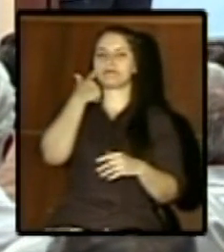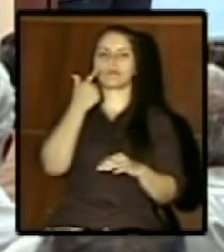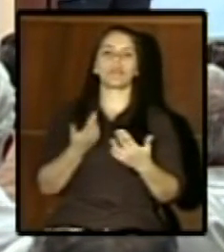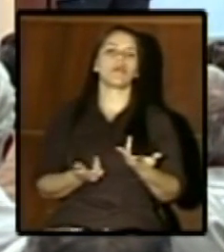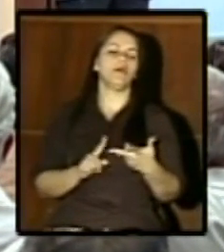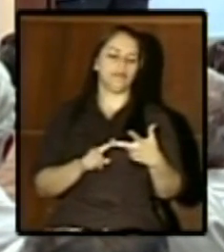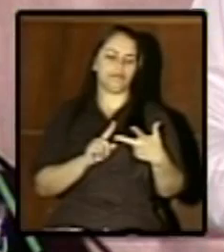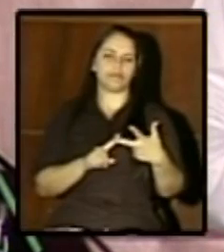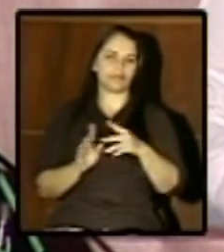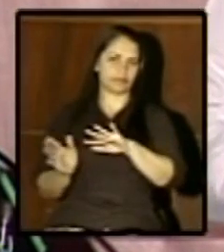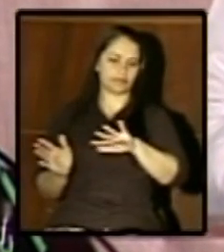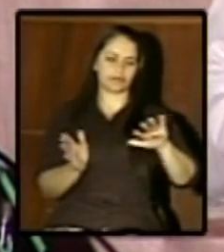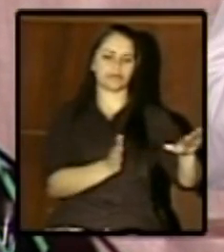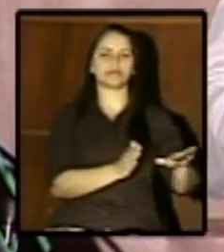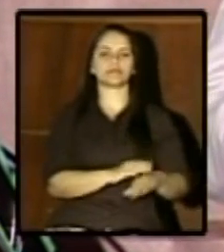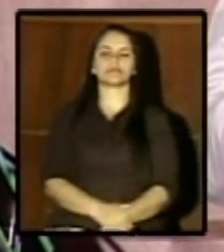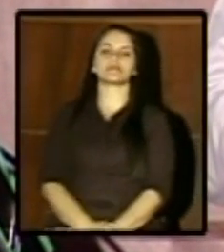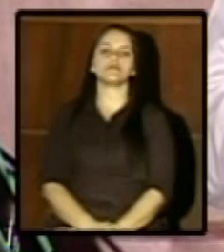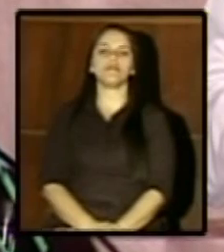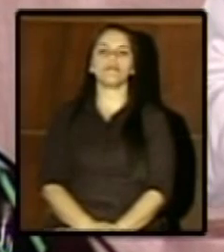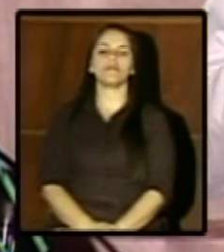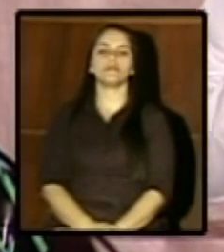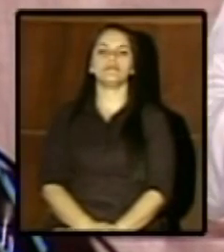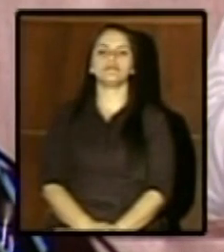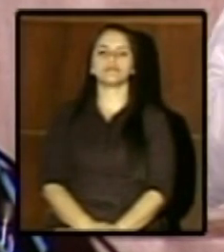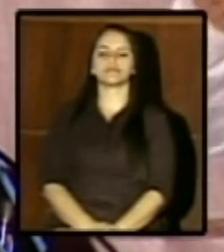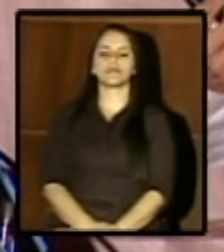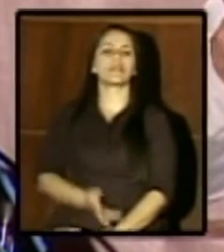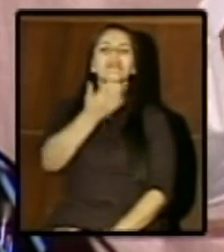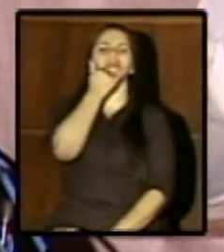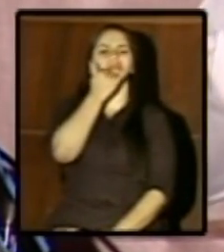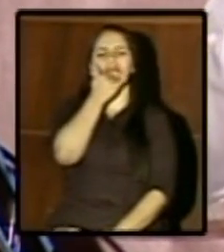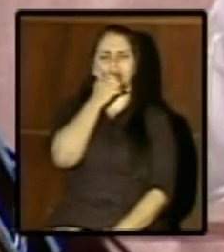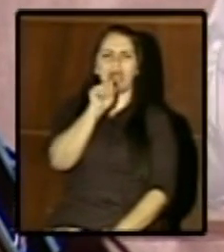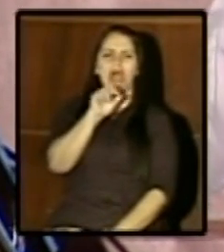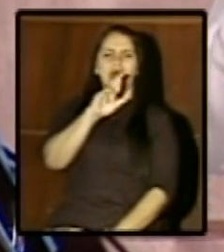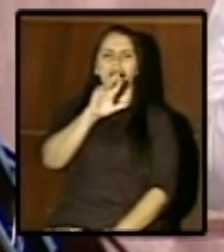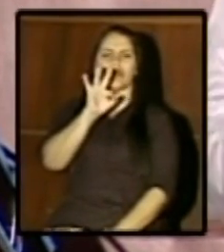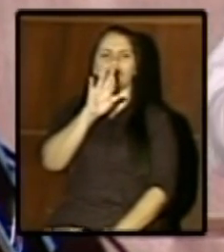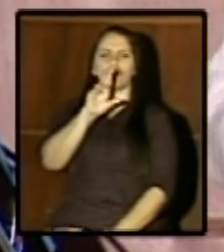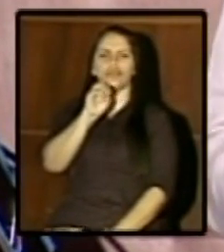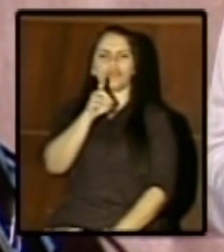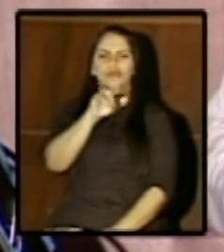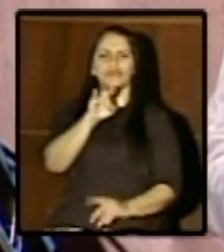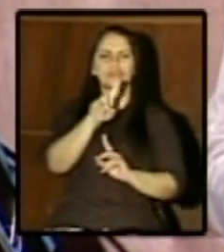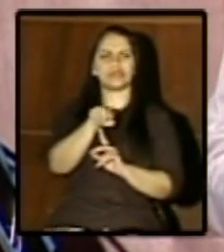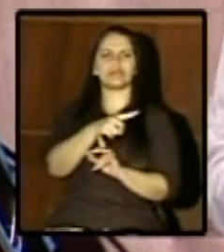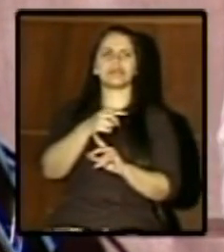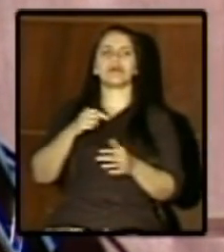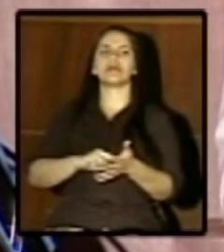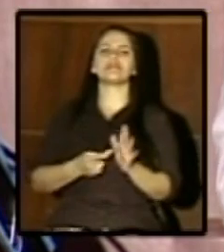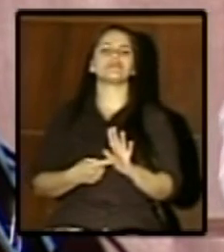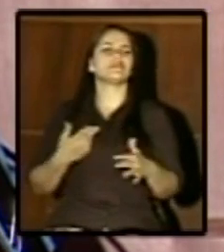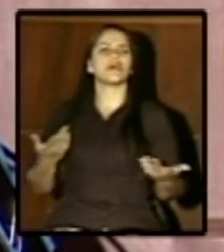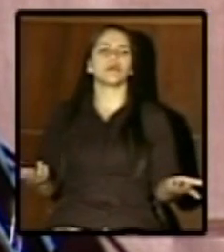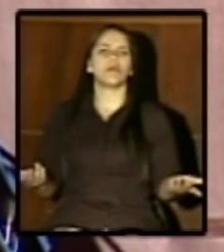impacto. ¿Qué características clínicas tiene la artrosis? La clínica es, digamos, lo que uno como paciente expresa